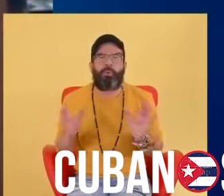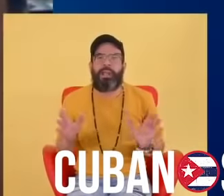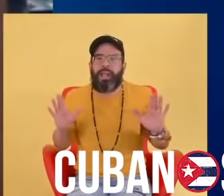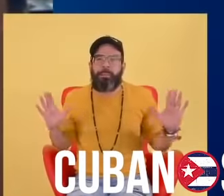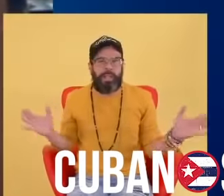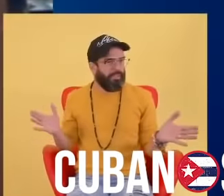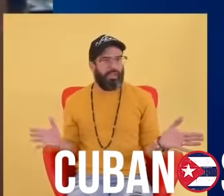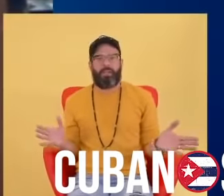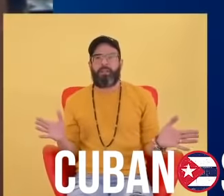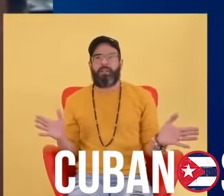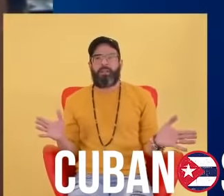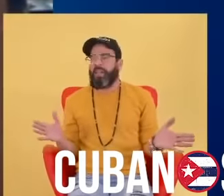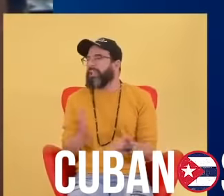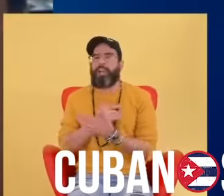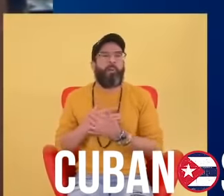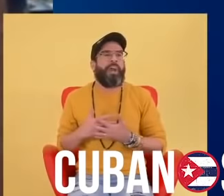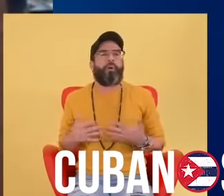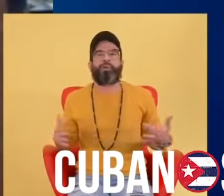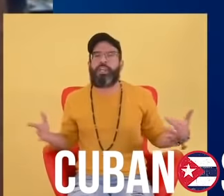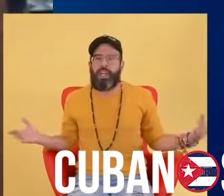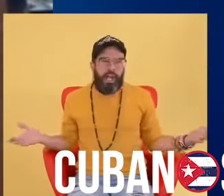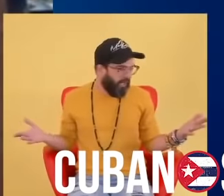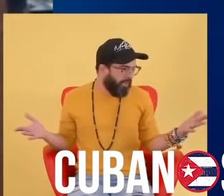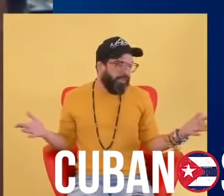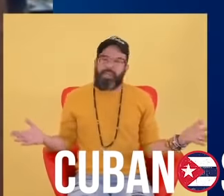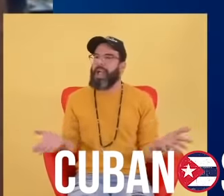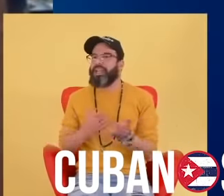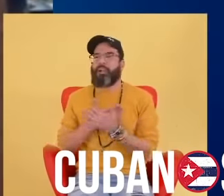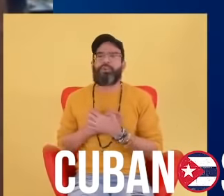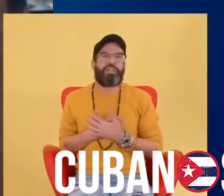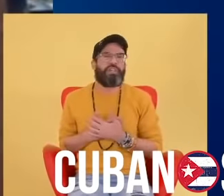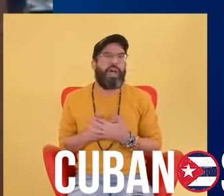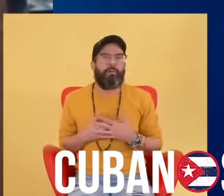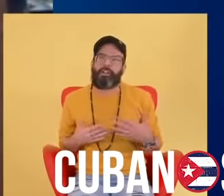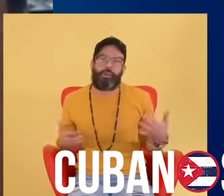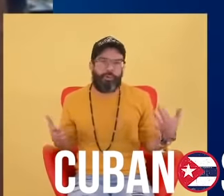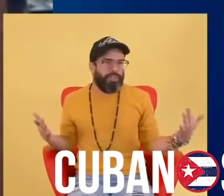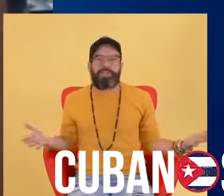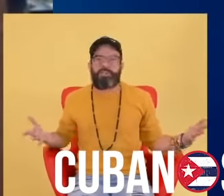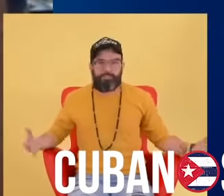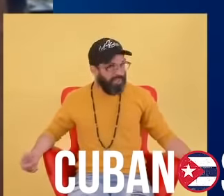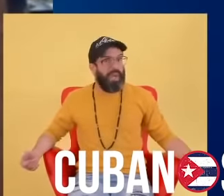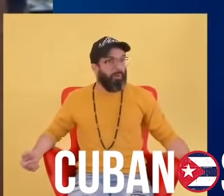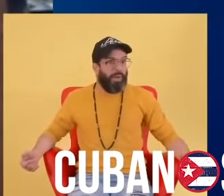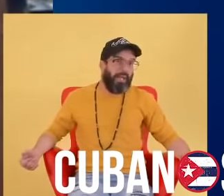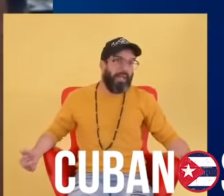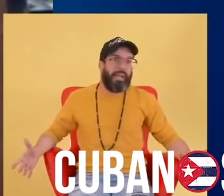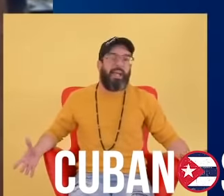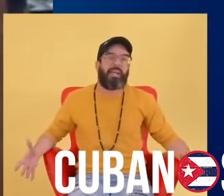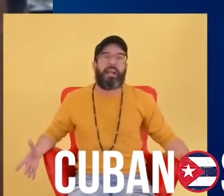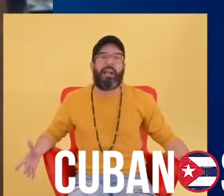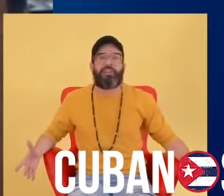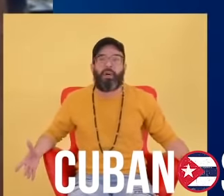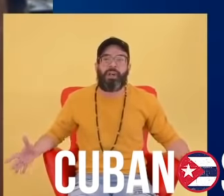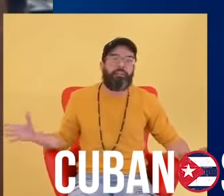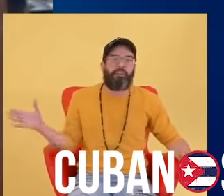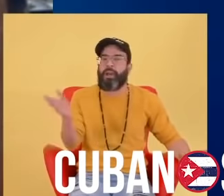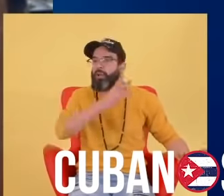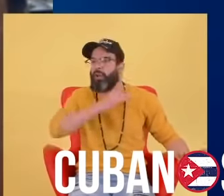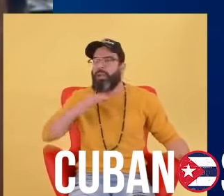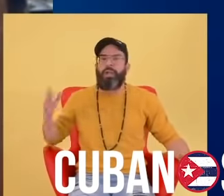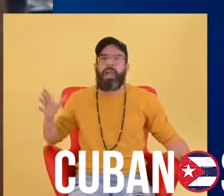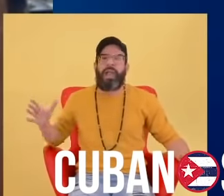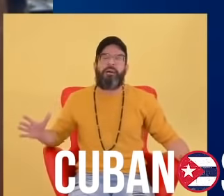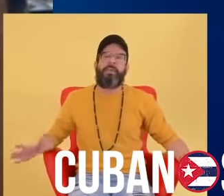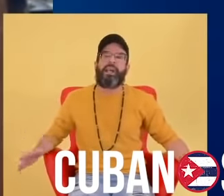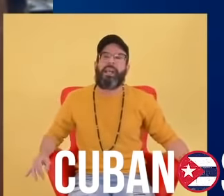dicho públicamente que hay que comer jutía y hay que cosechar avestruces, ¿usted se acuerda de aquellas declaraciones que